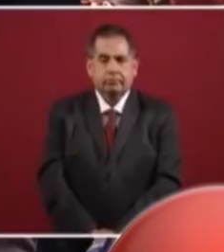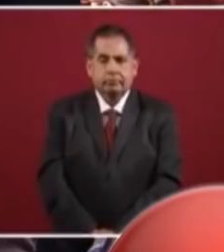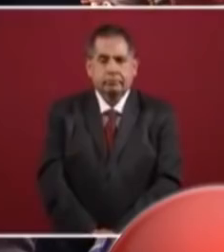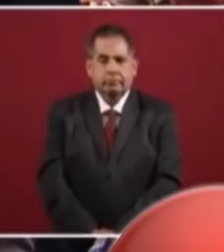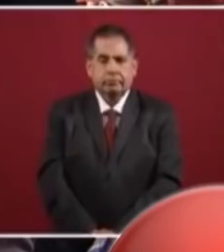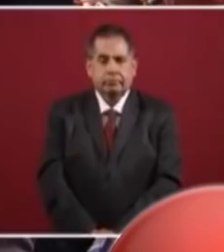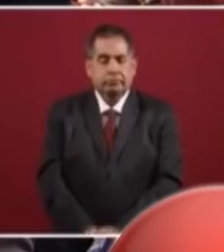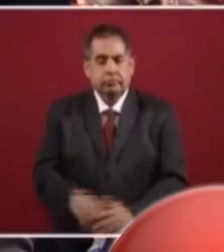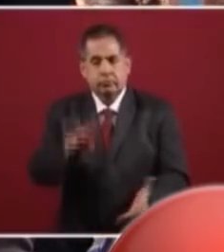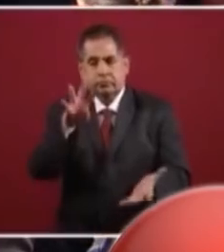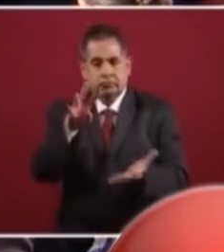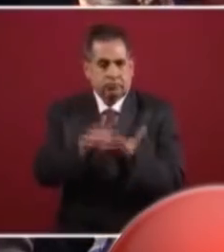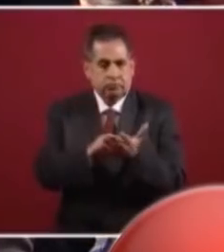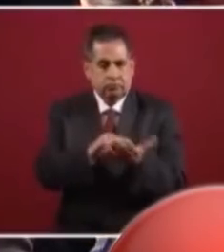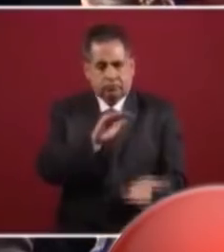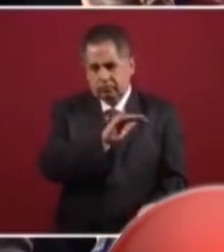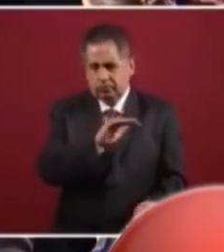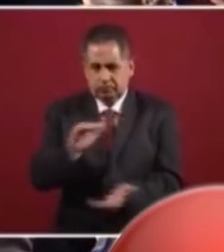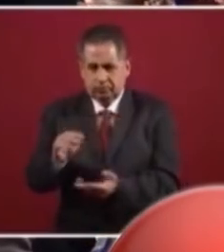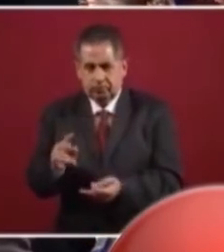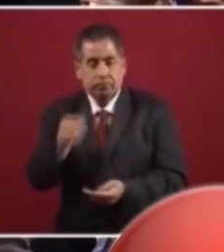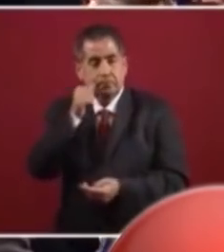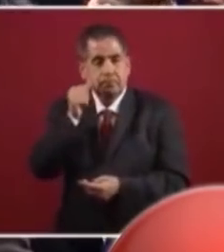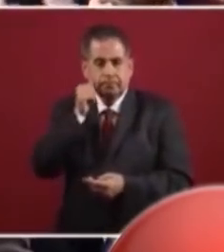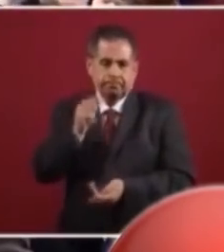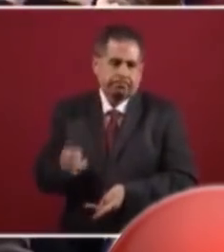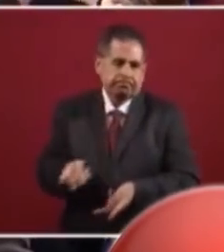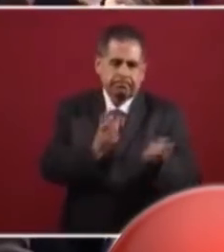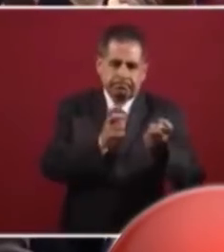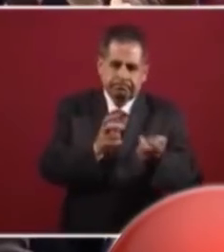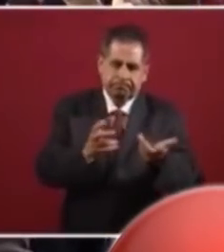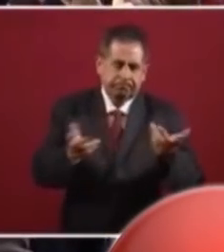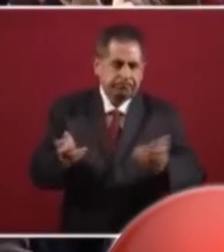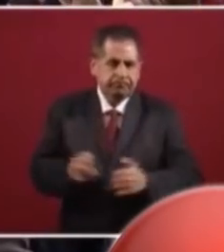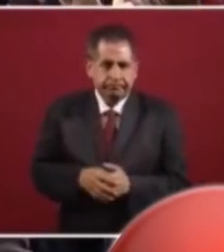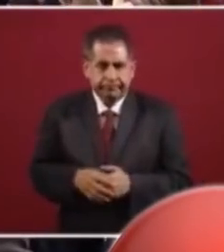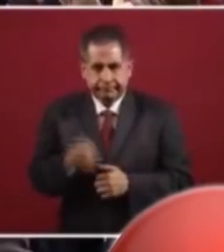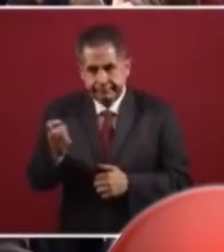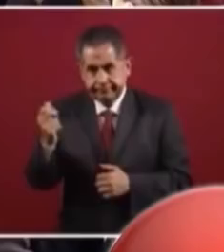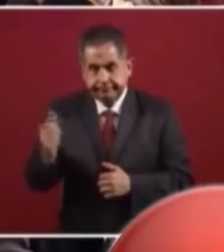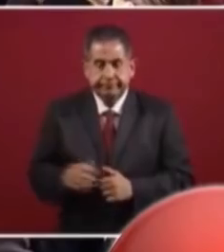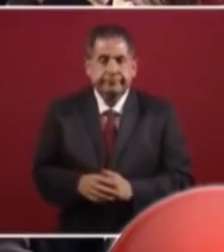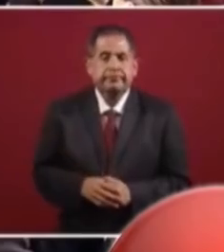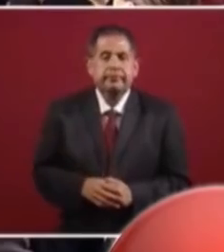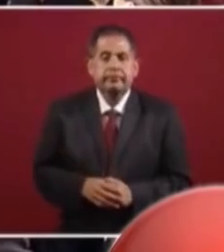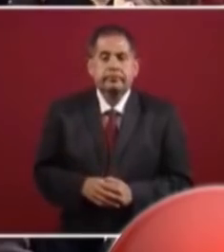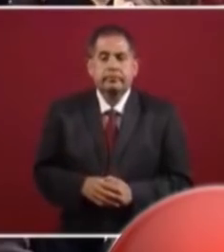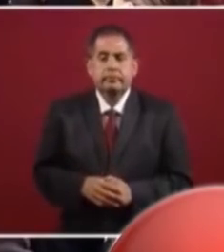cuatro mil barriles se robaron ahí es este